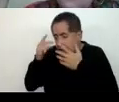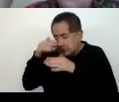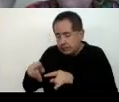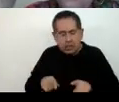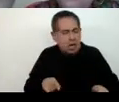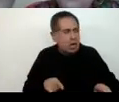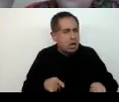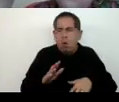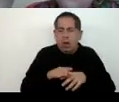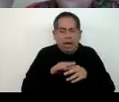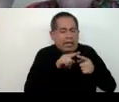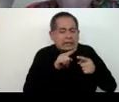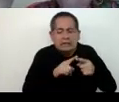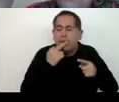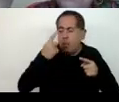se eligió ese